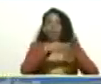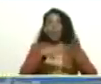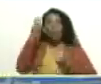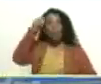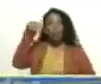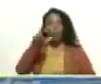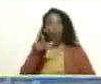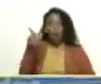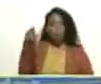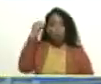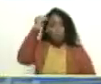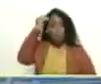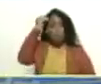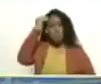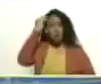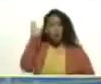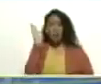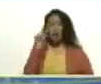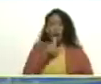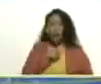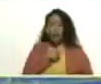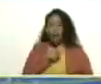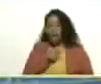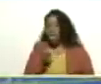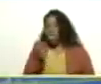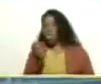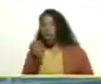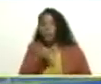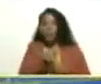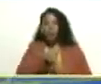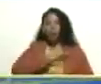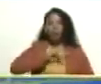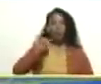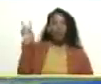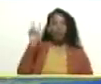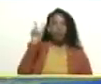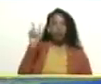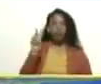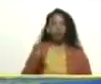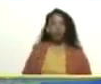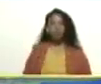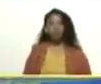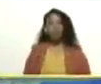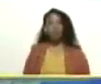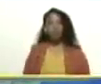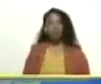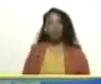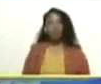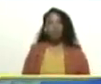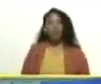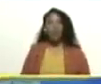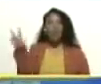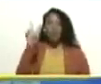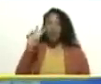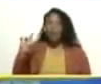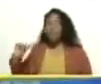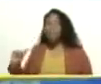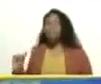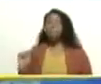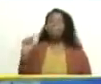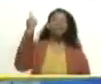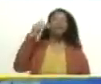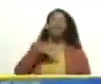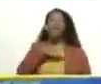Ellos pensaban venir a controlar el petróleo siendo Venezuela la principal reserva de petróleo del mundo